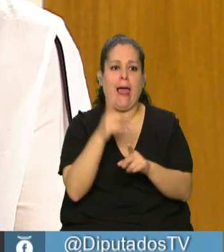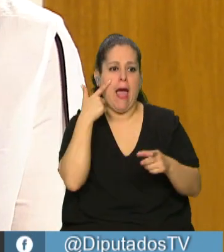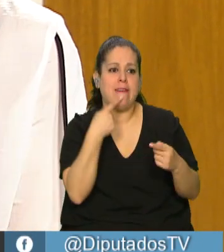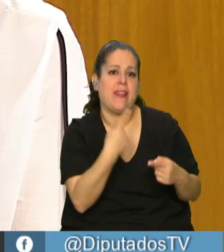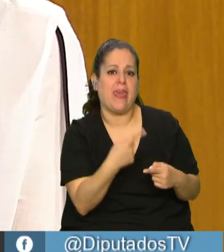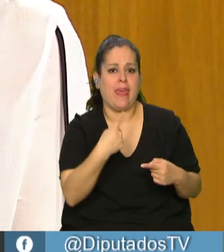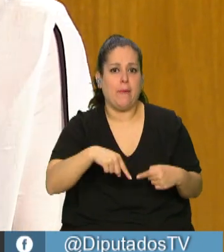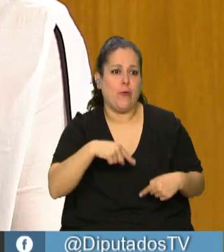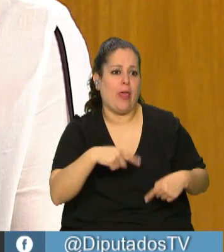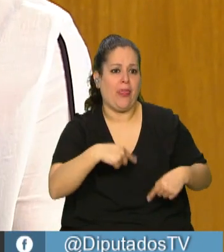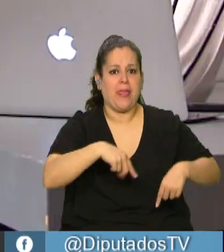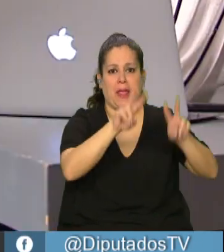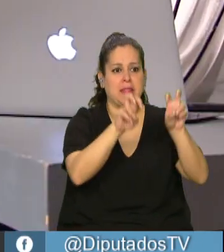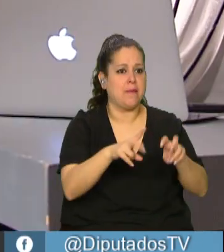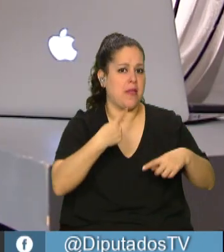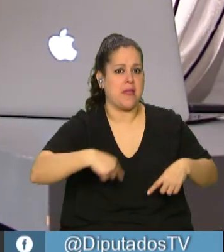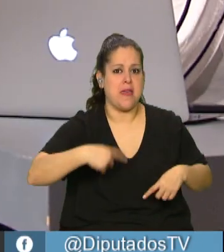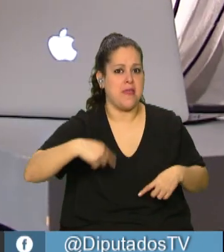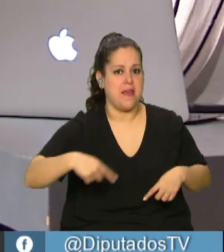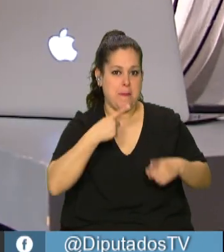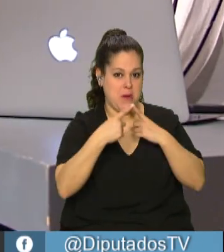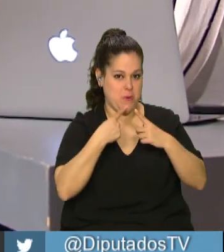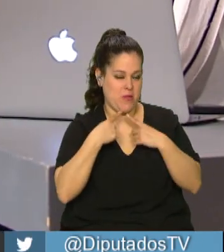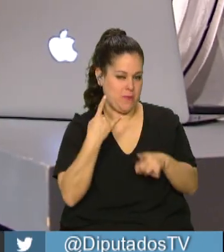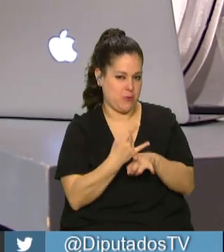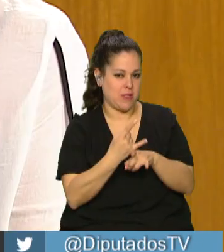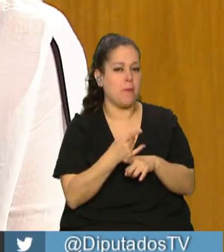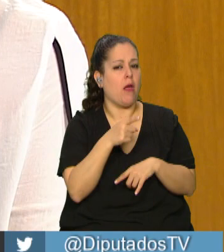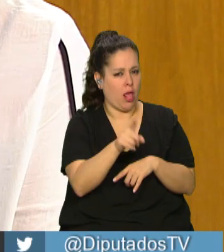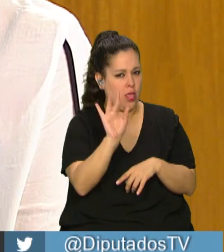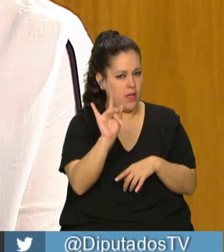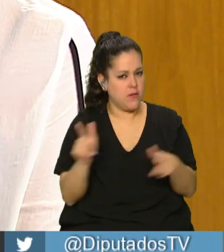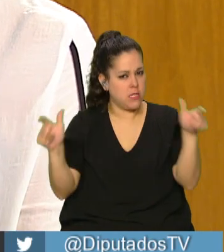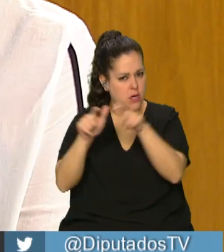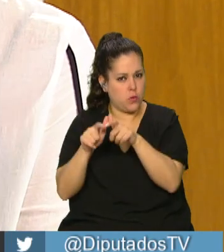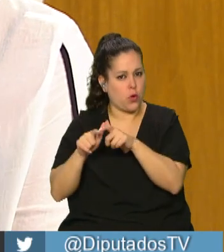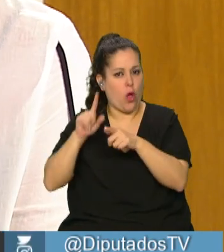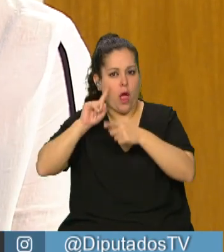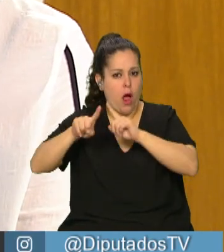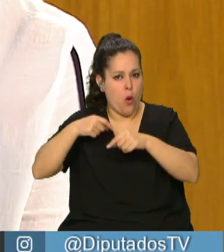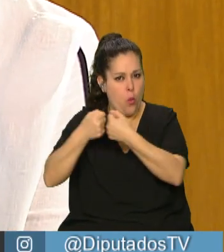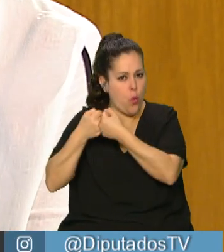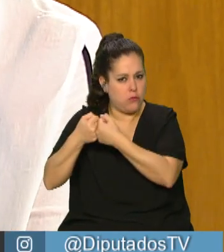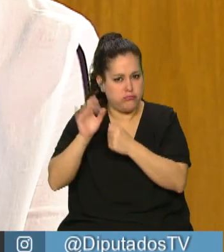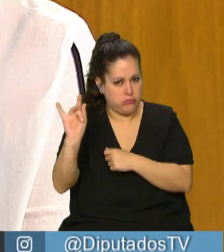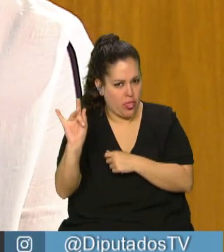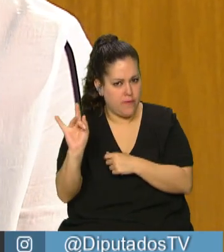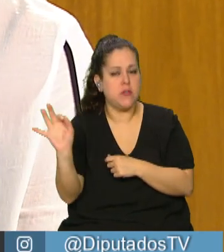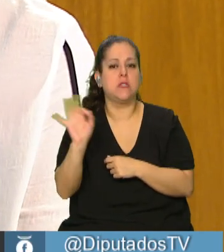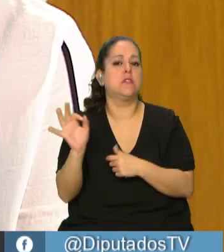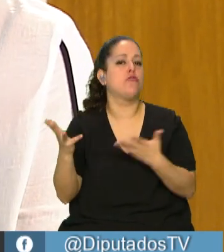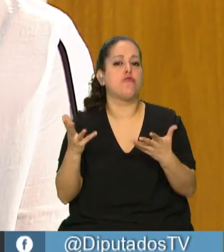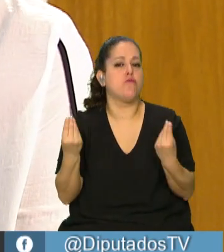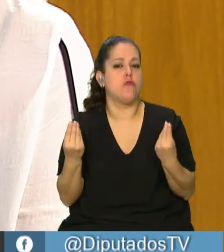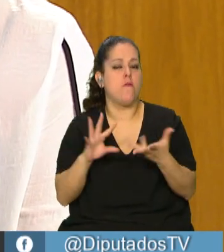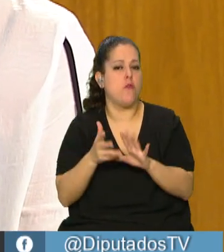qué va a ir la sesión, de qué va a hablar. ¿Es difícil ponerse en común en ese sentido entre los distintos legisladores, entre los presidentes de los bloques?